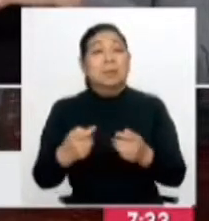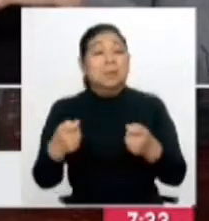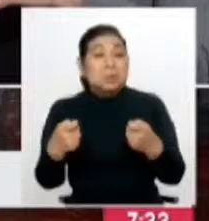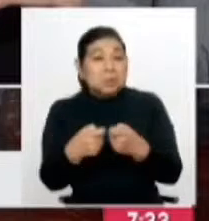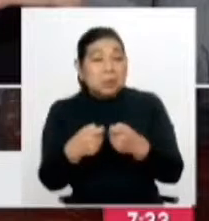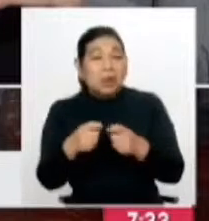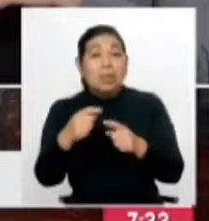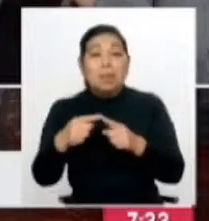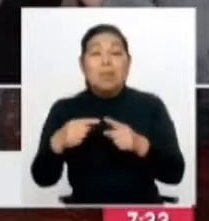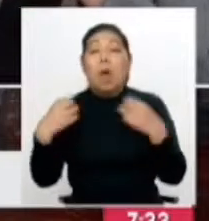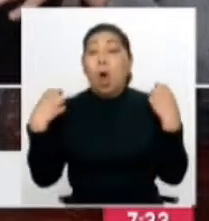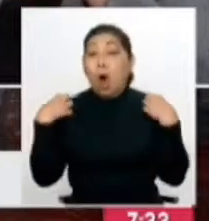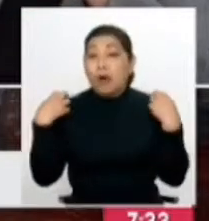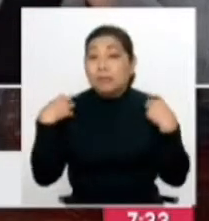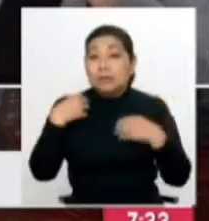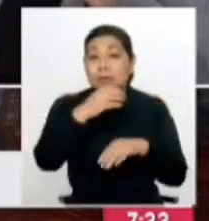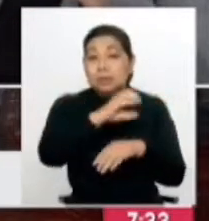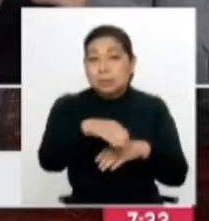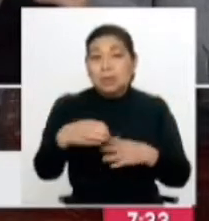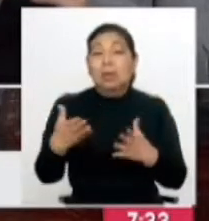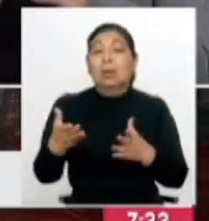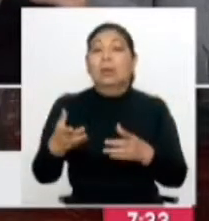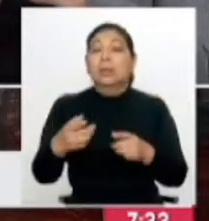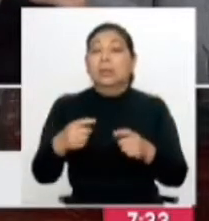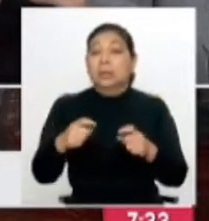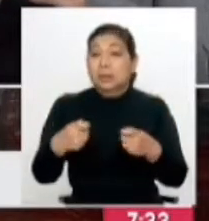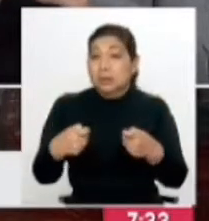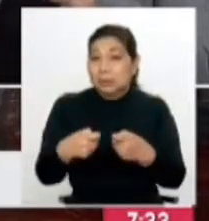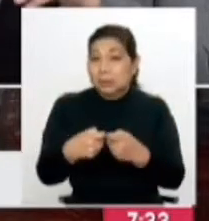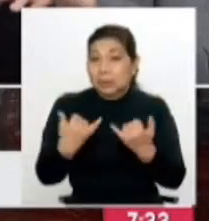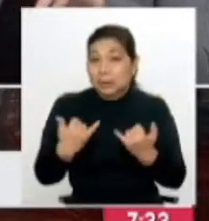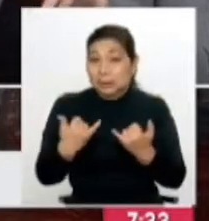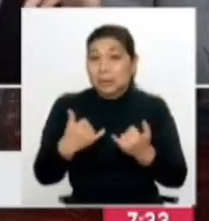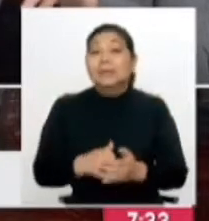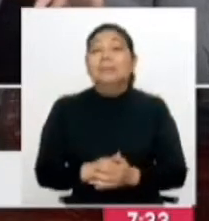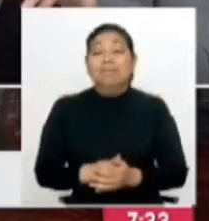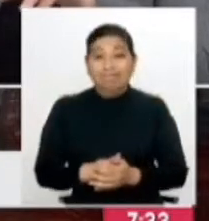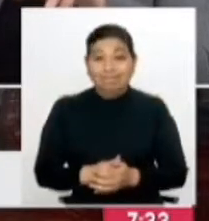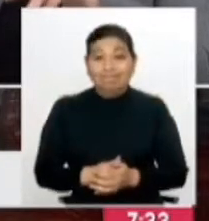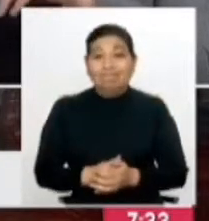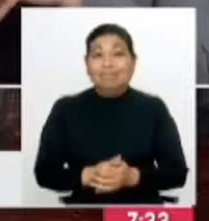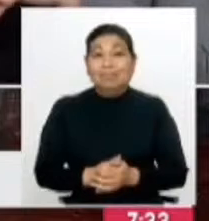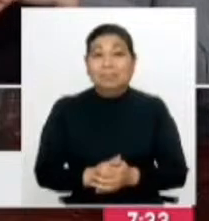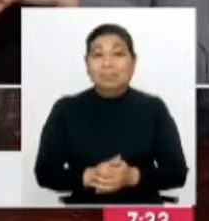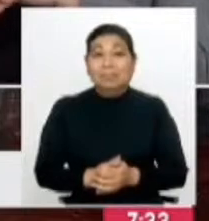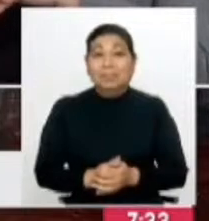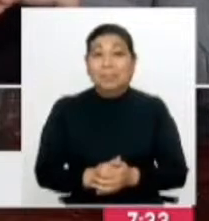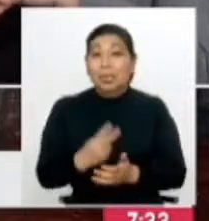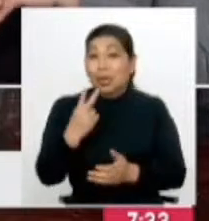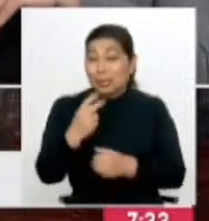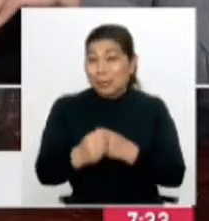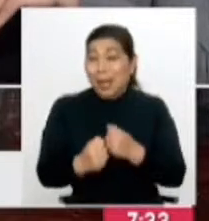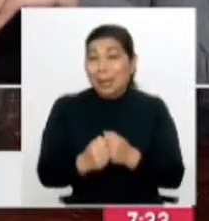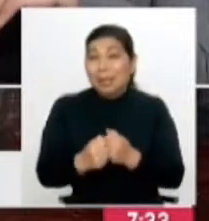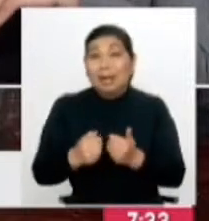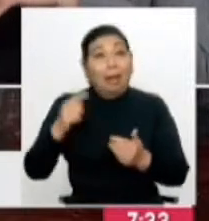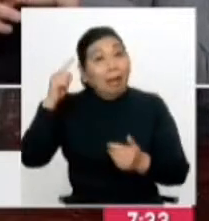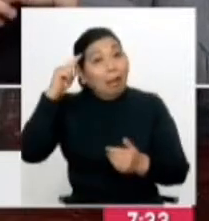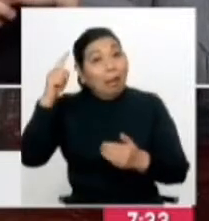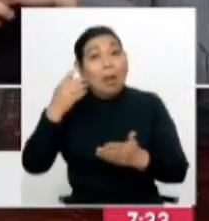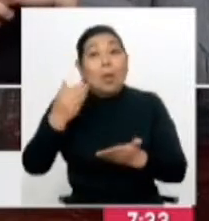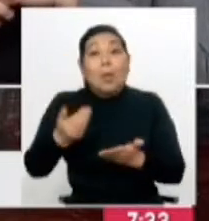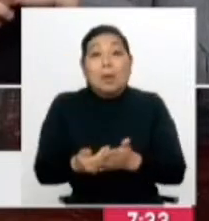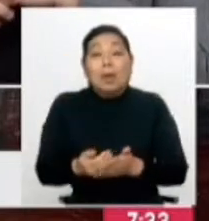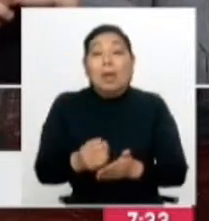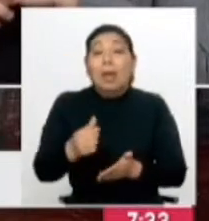de agencias. Hemos ido a canales digitales. Eso ha sido en este periodo, en prácticamente 2 años. Claro. Hemos creado